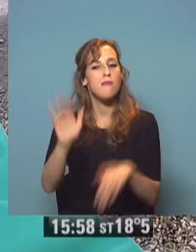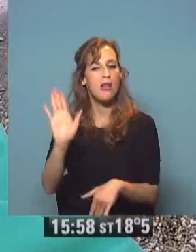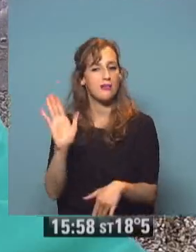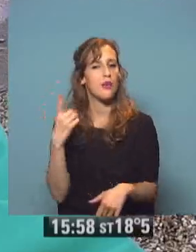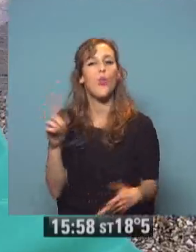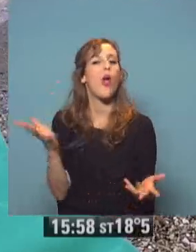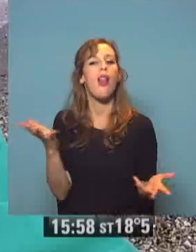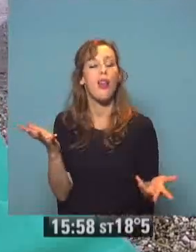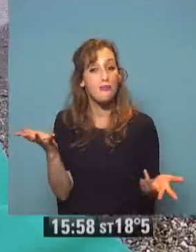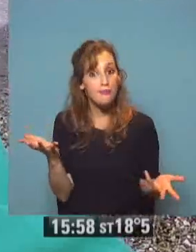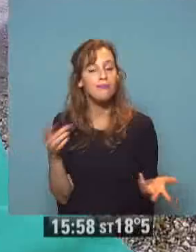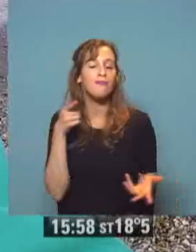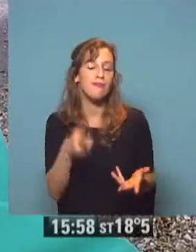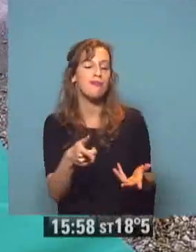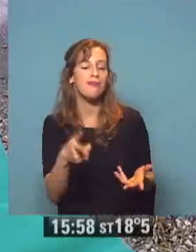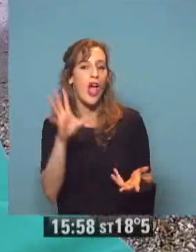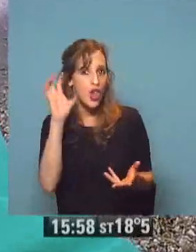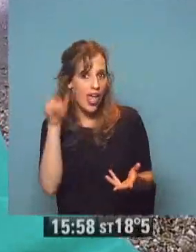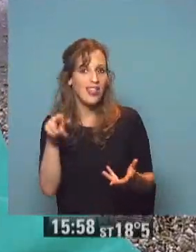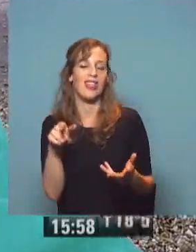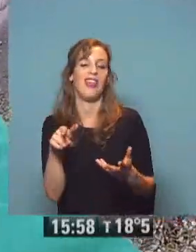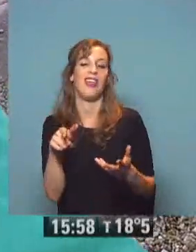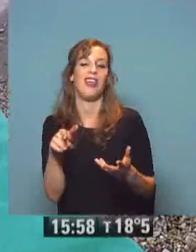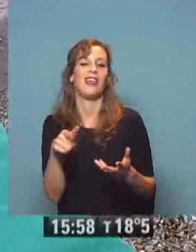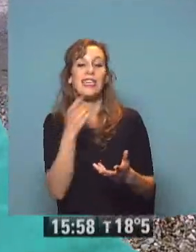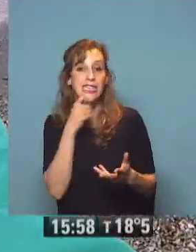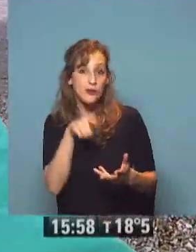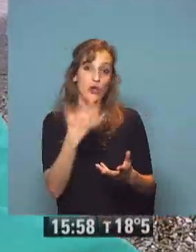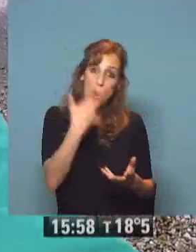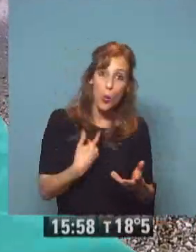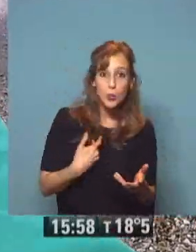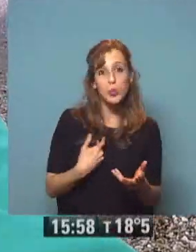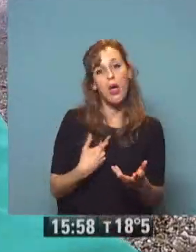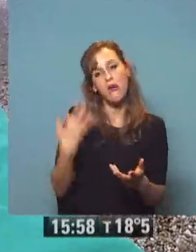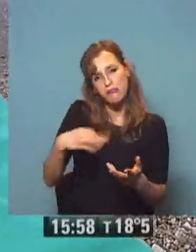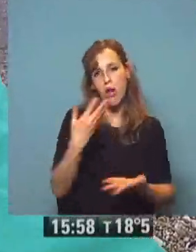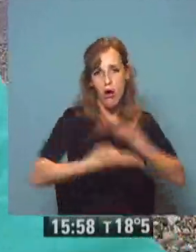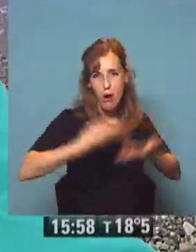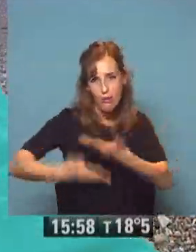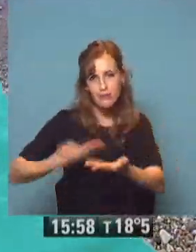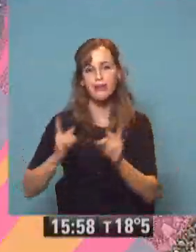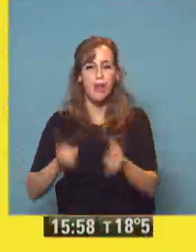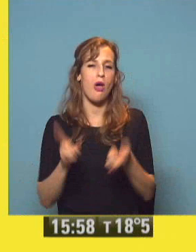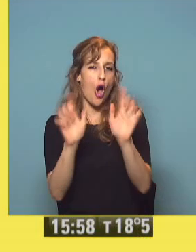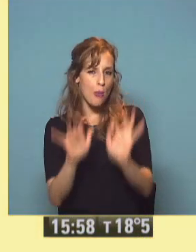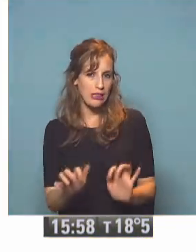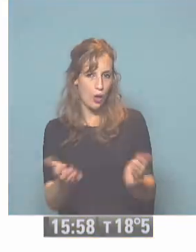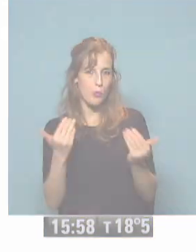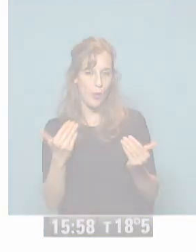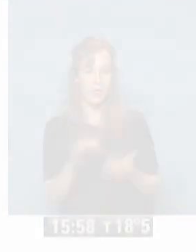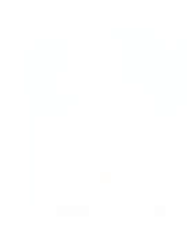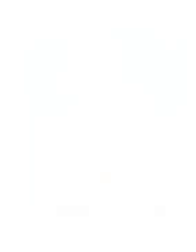monstruoso? No te olvides de dejar tus comentarios y si te gustó, bueno, compartilo con tus amigos y con tus amigas. ¡Nos vemos!